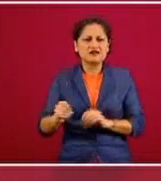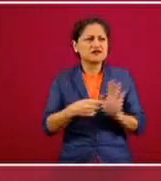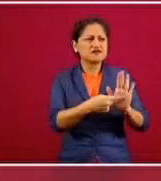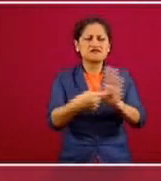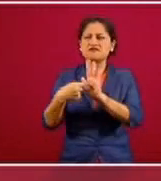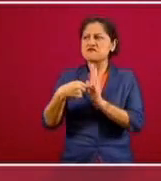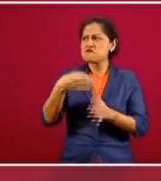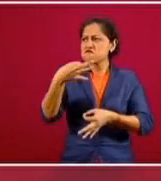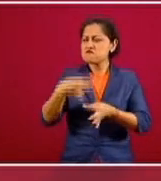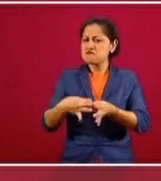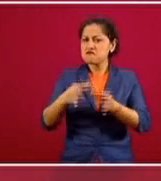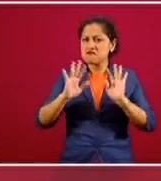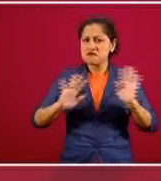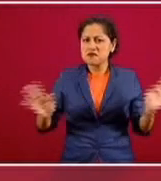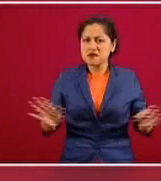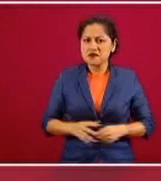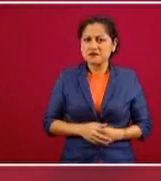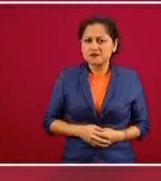diarios